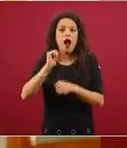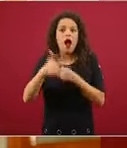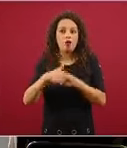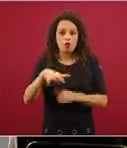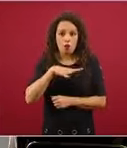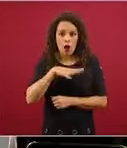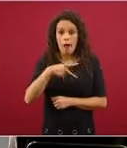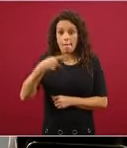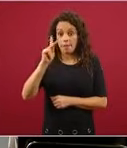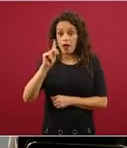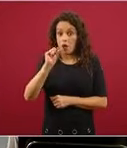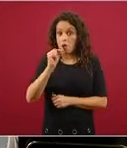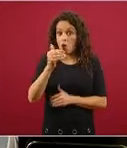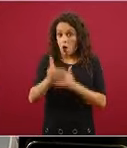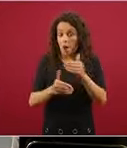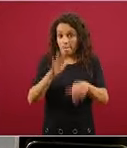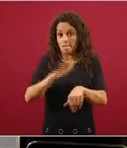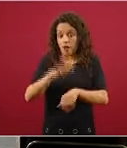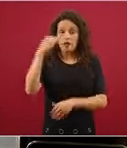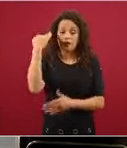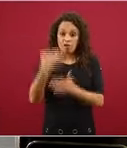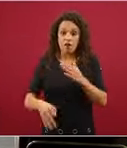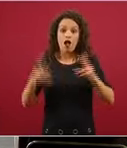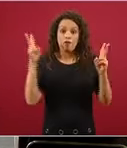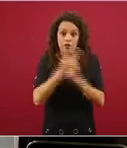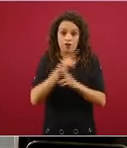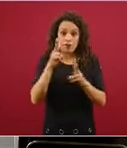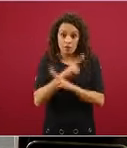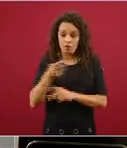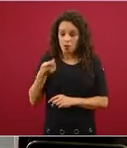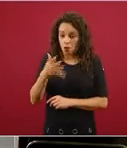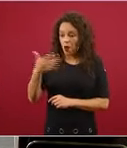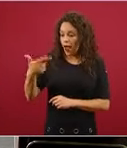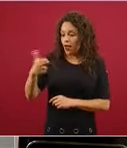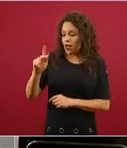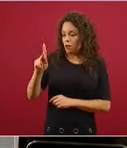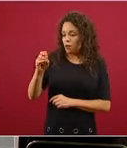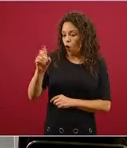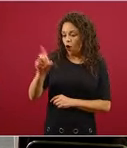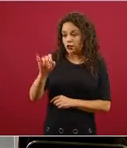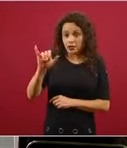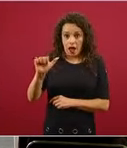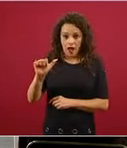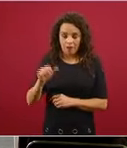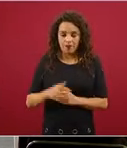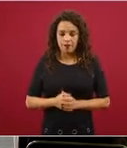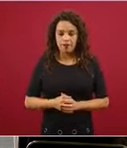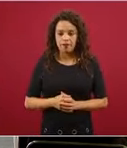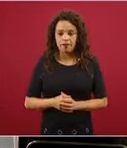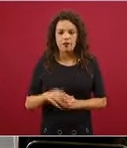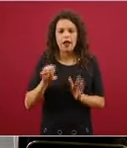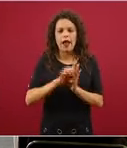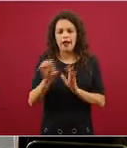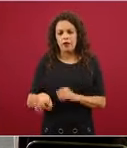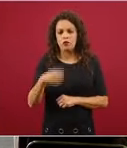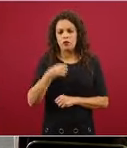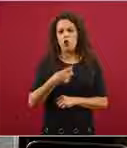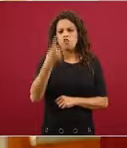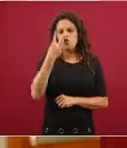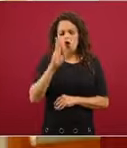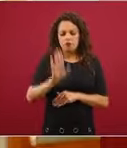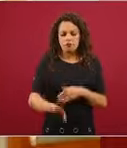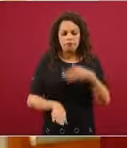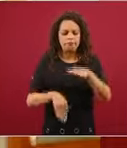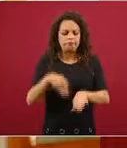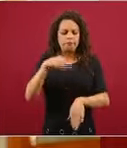avanzado de hipoxia, de falta de oxígeno. Entonces, sobre todo, si damos 2 pasos y nos cansamos, nos agitamos.